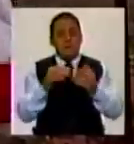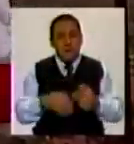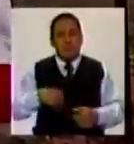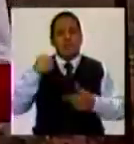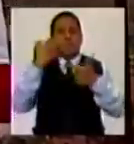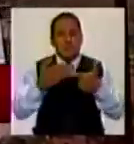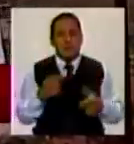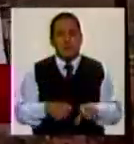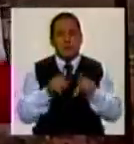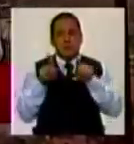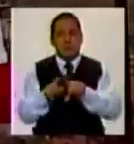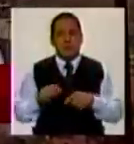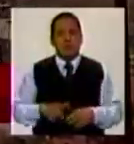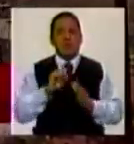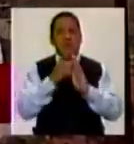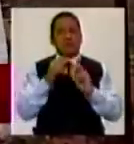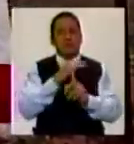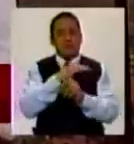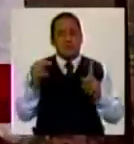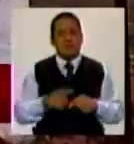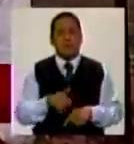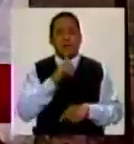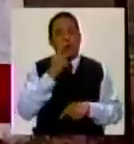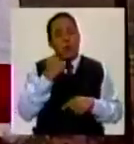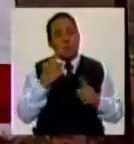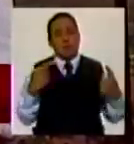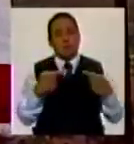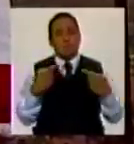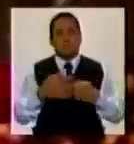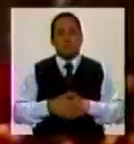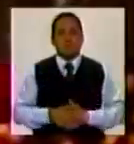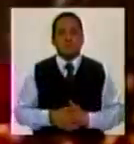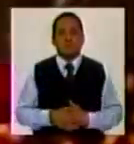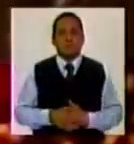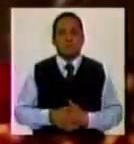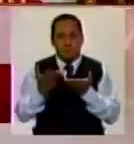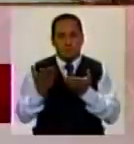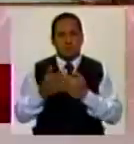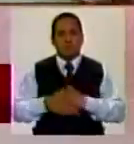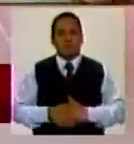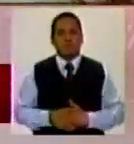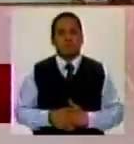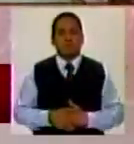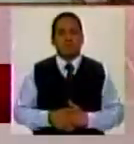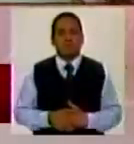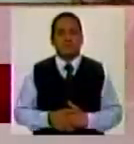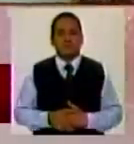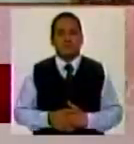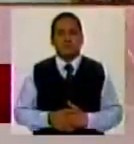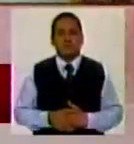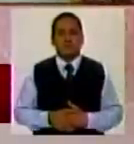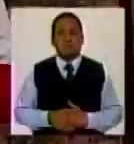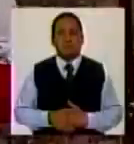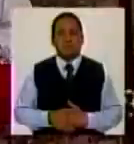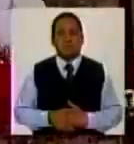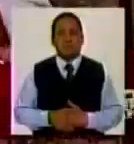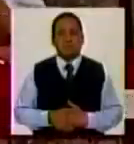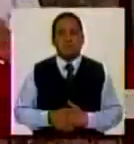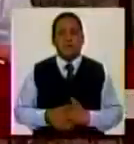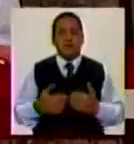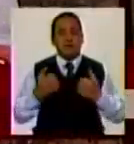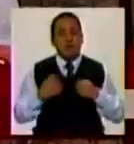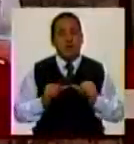bloque después de los del minuto y medio de mi contrincante. Muy bien, muchas gracias, señor Rosetti. Claro, entonces